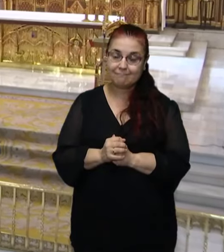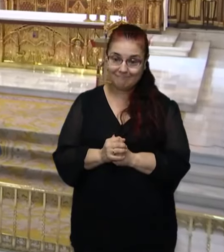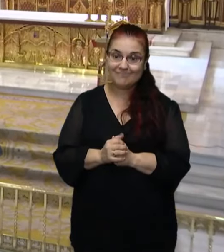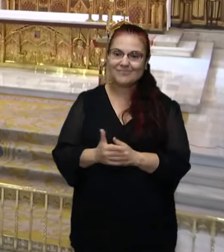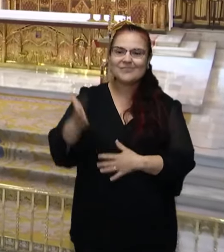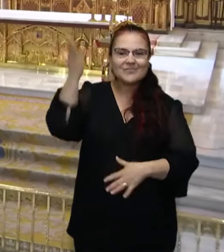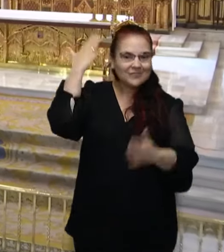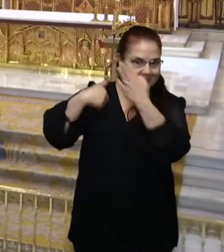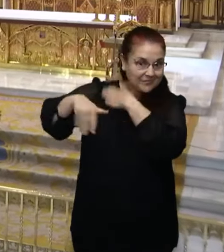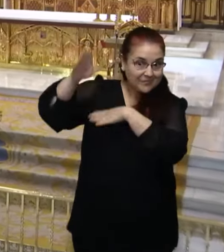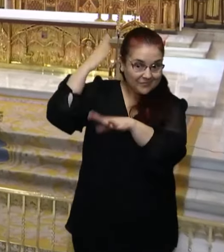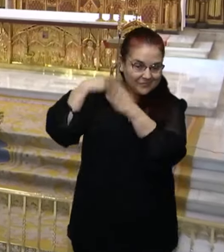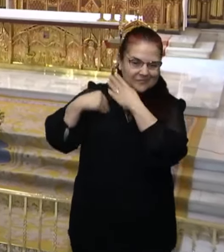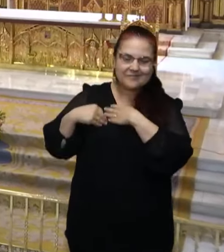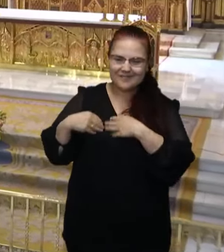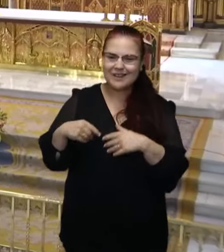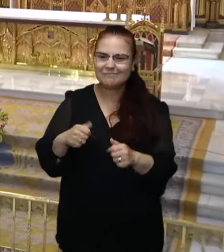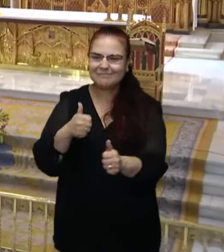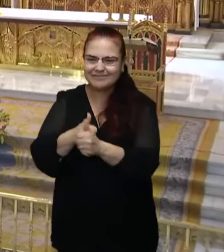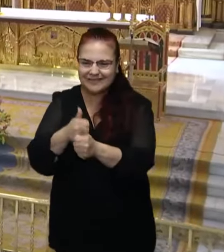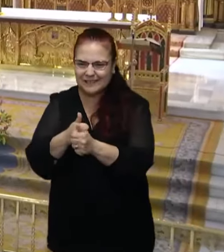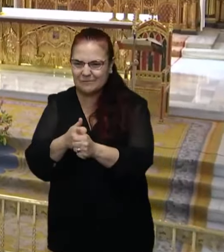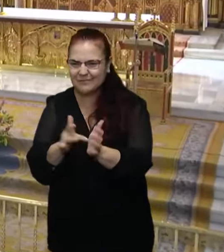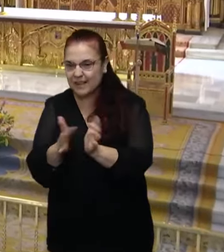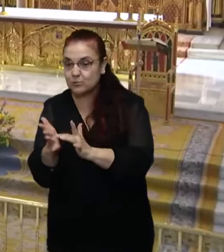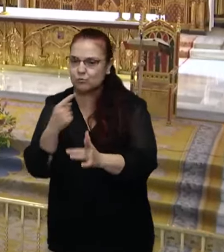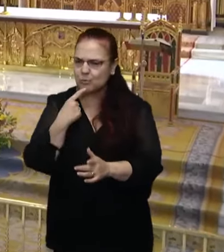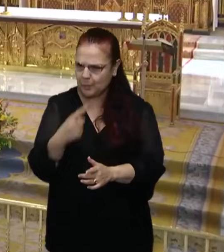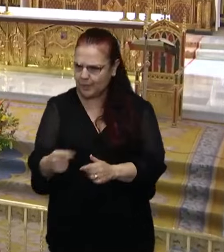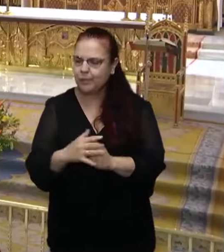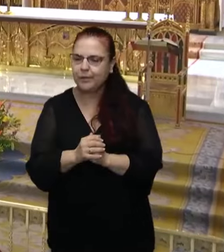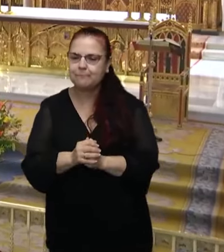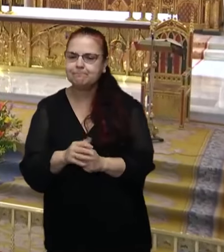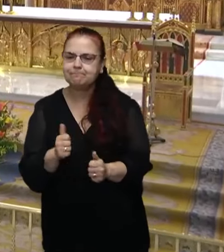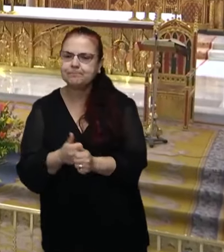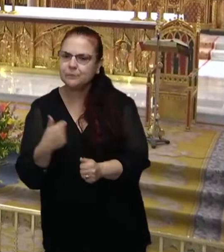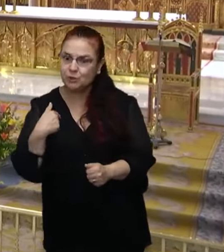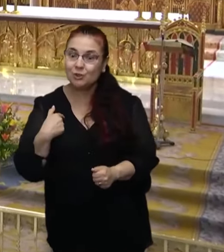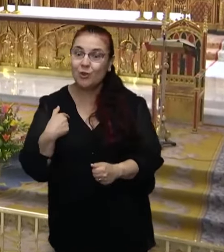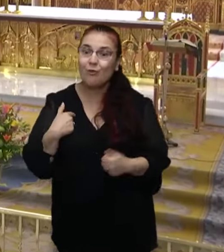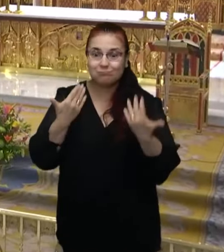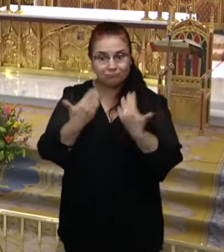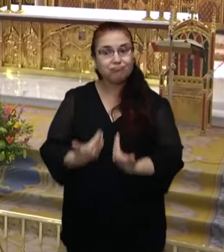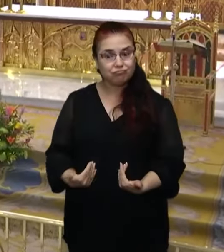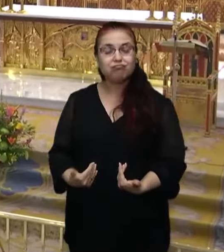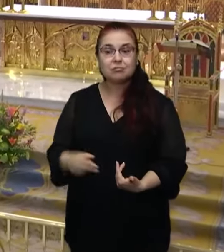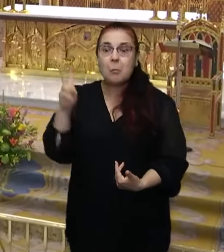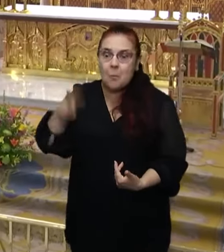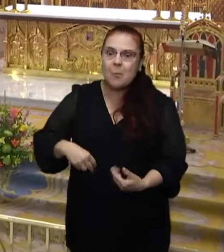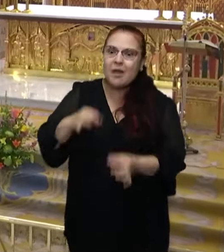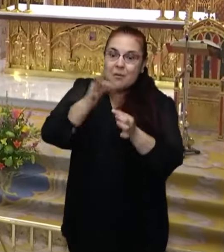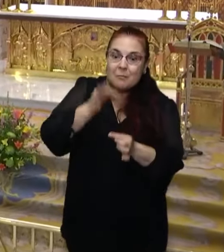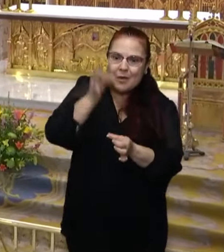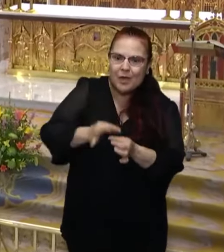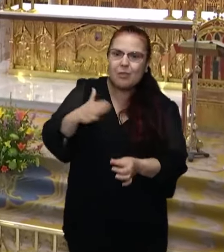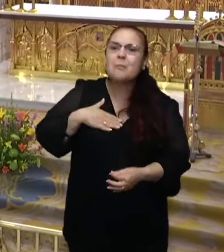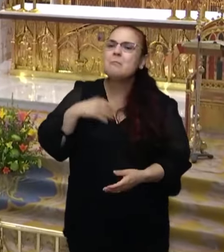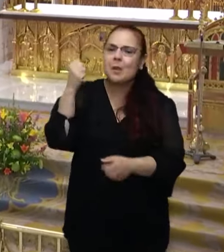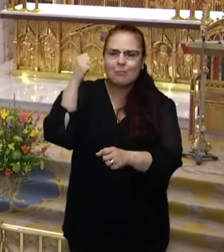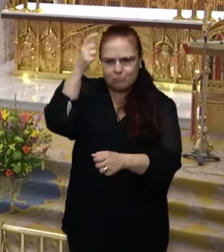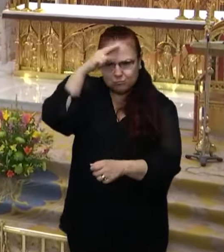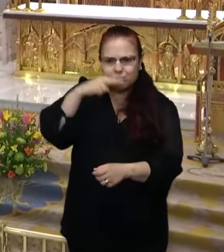En aquel tiempo dijo Jesús a sus discípulos: Yo soy la verdadera vid y mi Padre es el